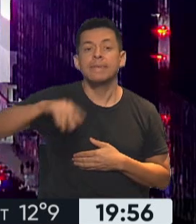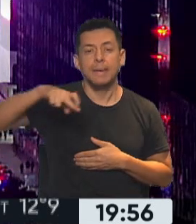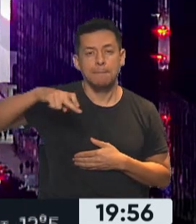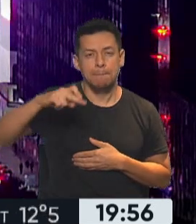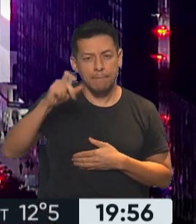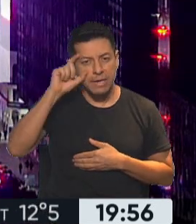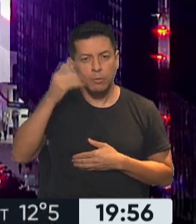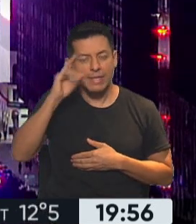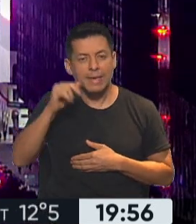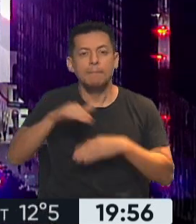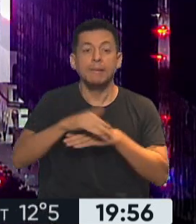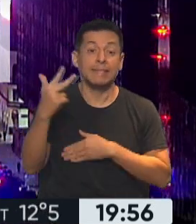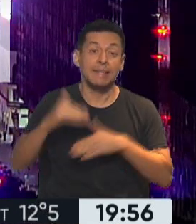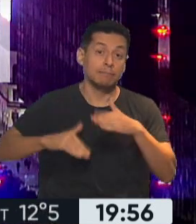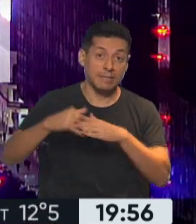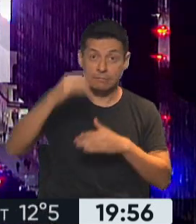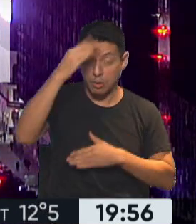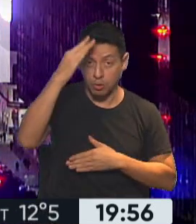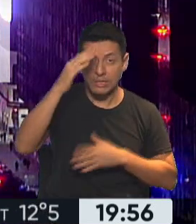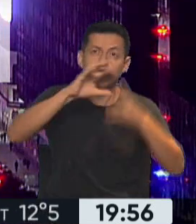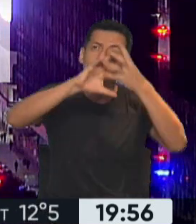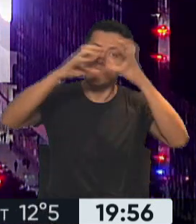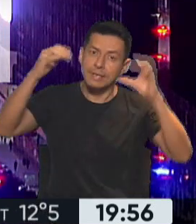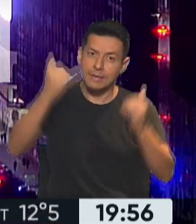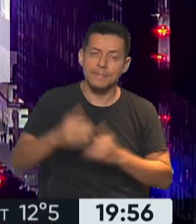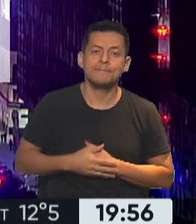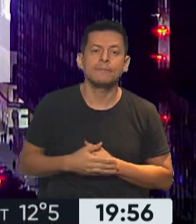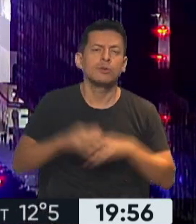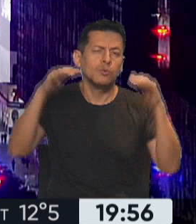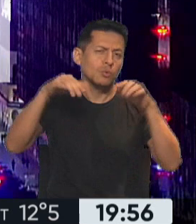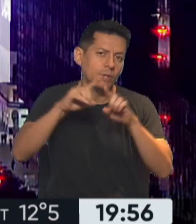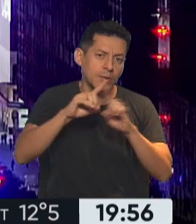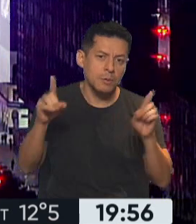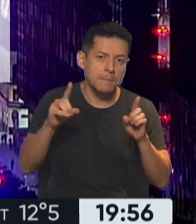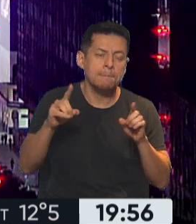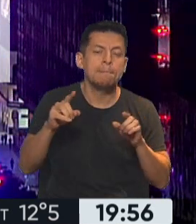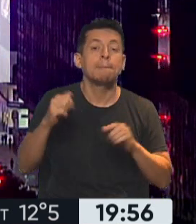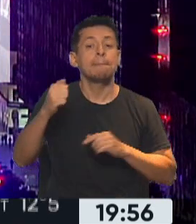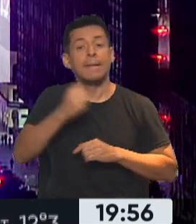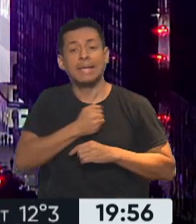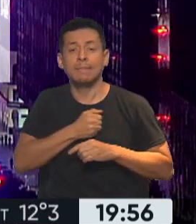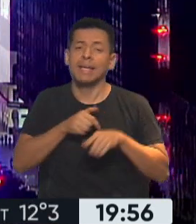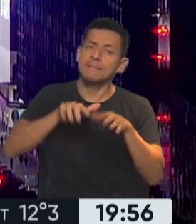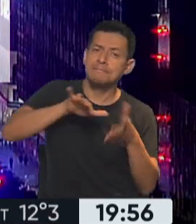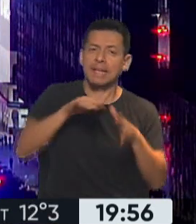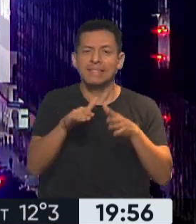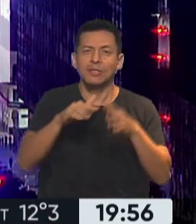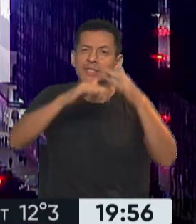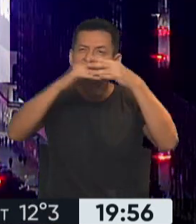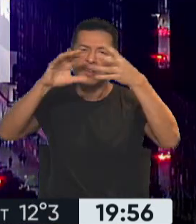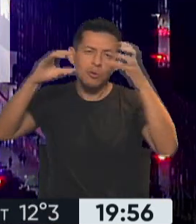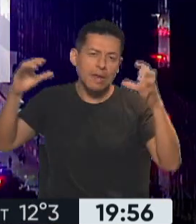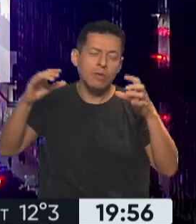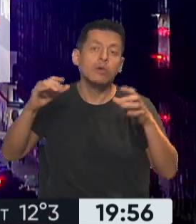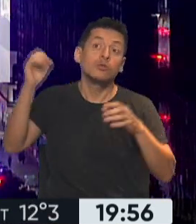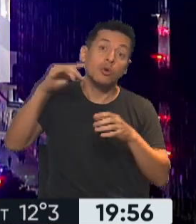mínima de 3 grados y una máxima de 12 con nubosidad. Pero no se esperan lluvias, ¿eh? Catamarca, similares condiciones en cuanto al cielo, pero van a tener algo